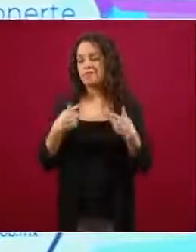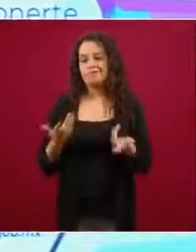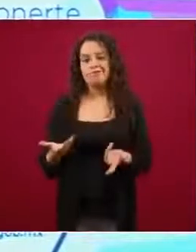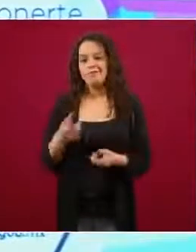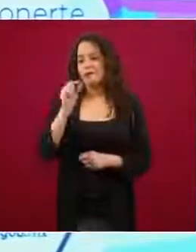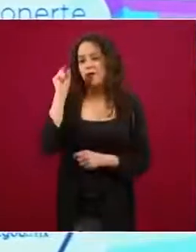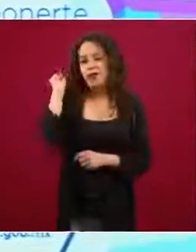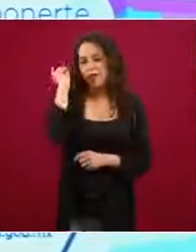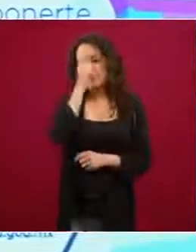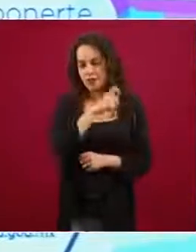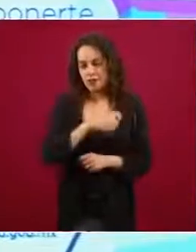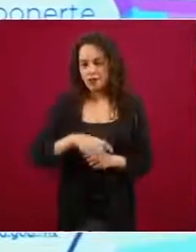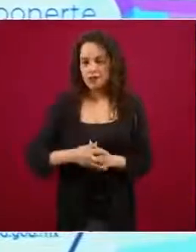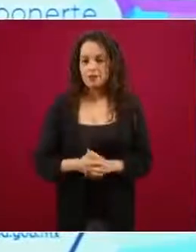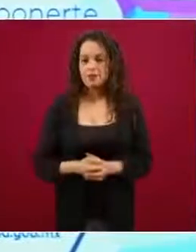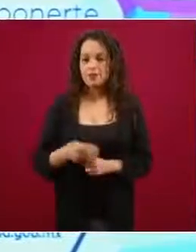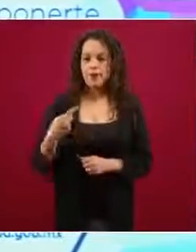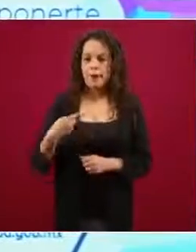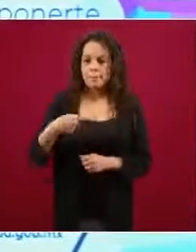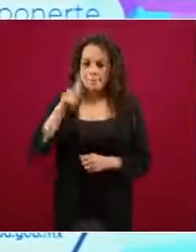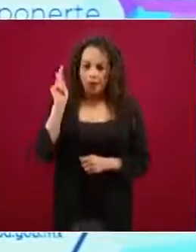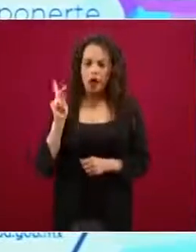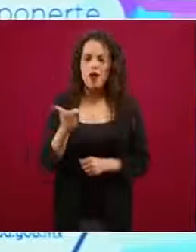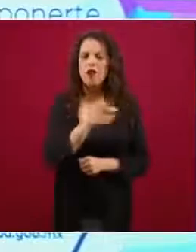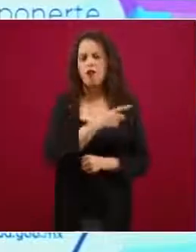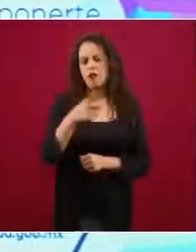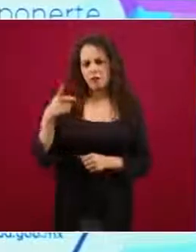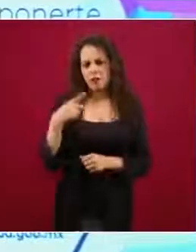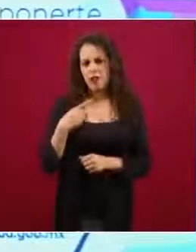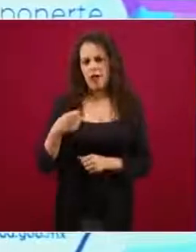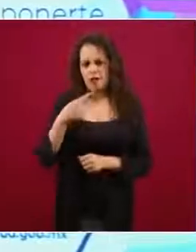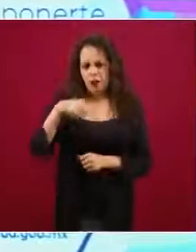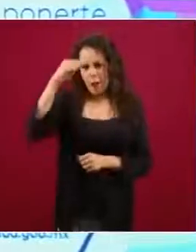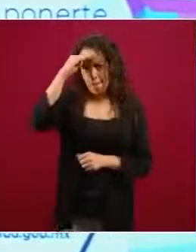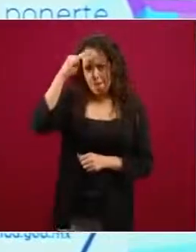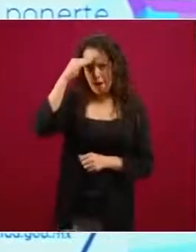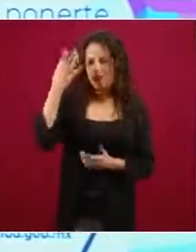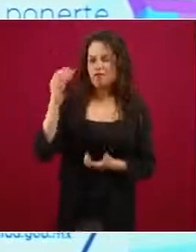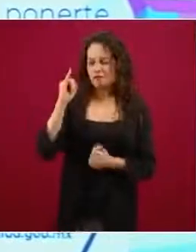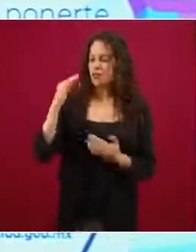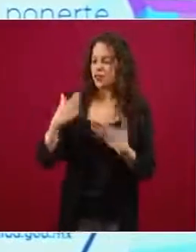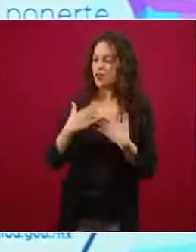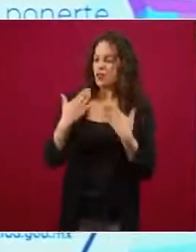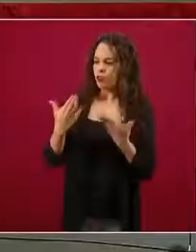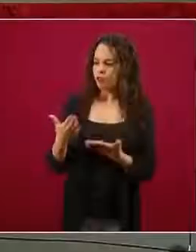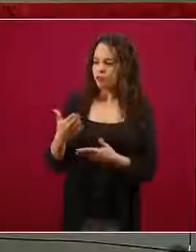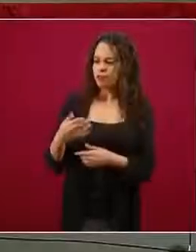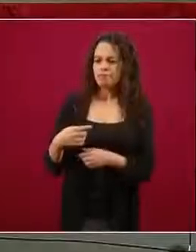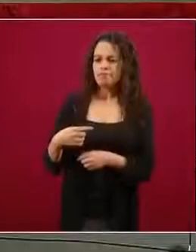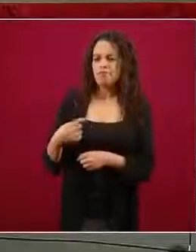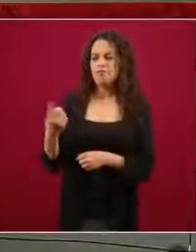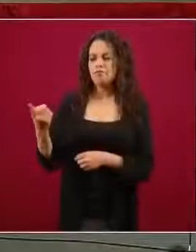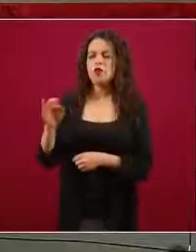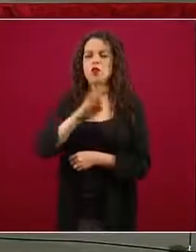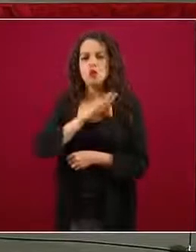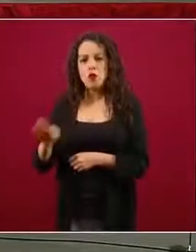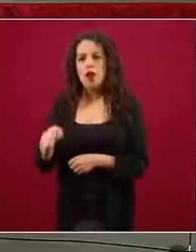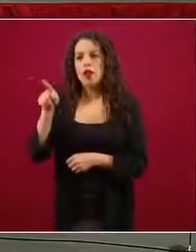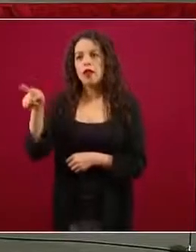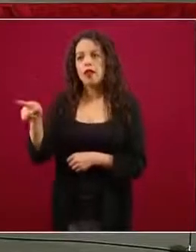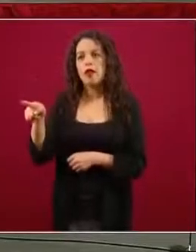tenemos que confiar en la resiliencia y en todo lo que han vivido nuestros adultos mayores y que pueden adaptarse si nosotros hacemos un buen